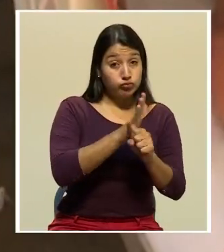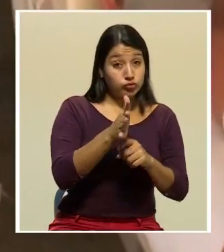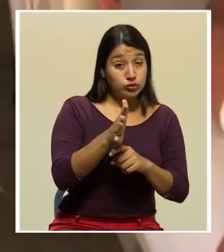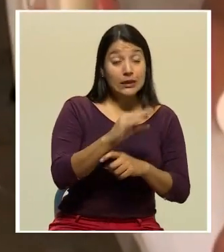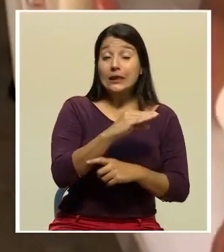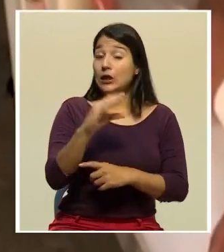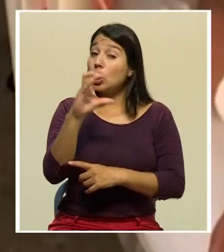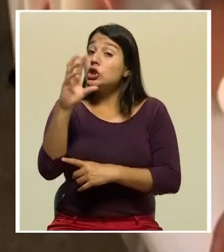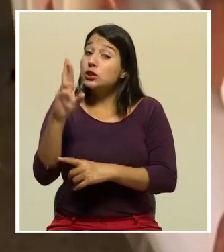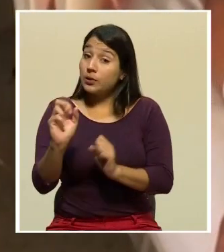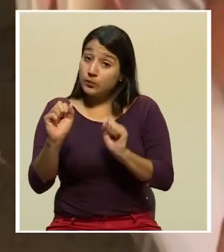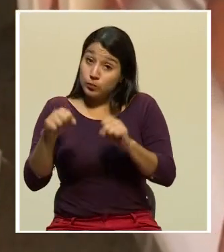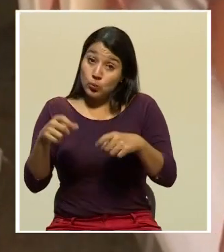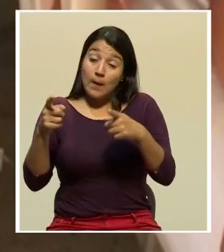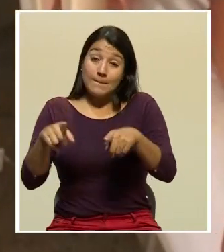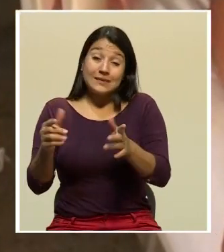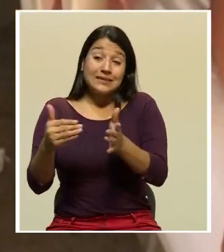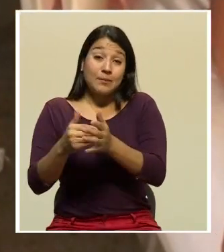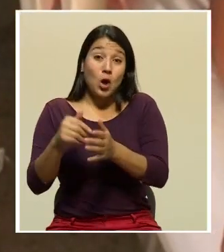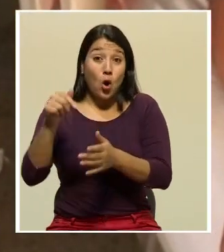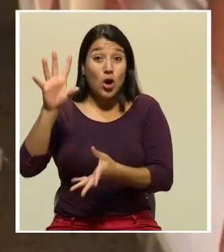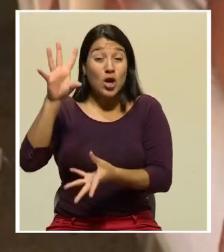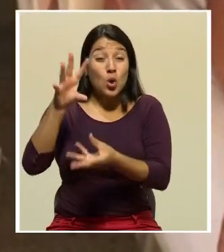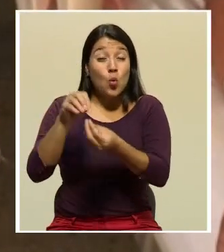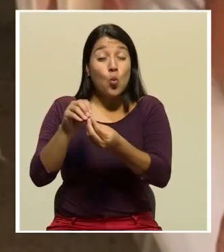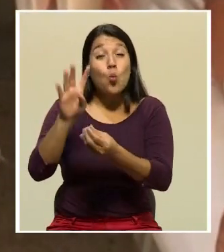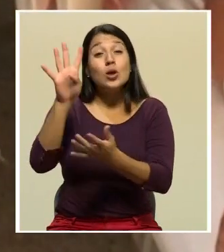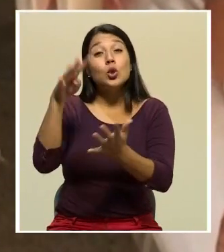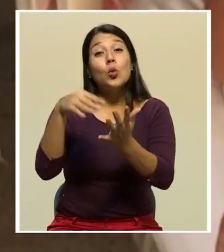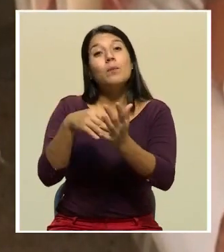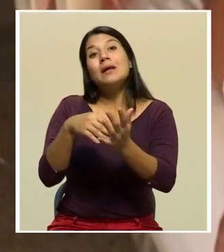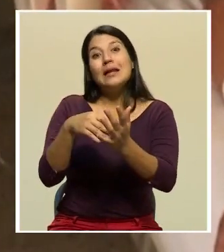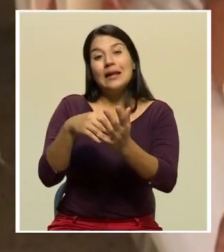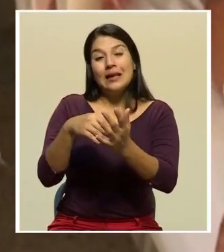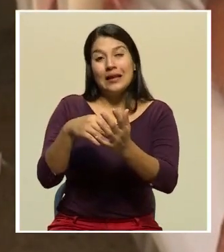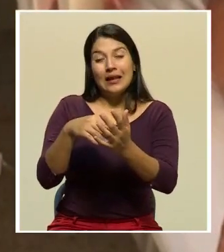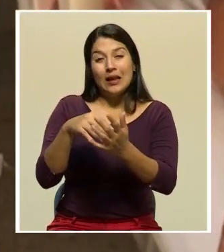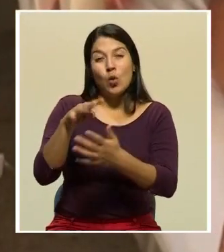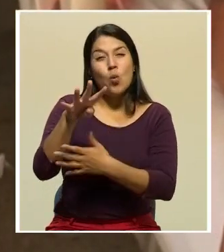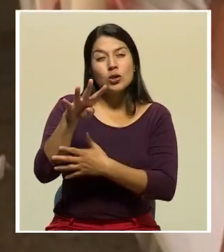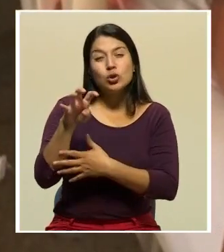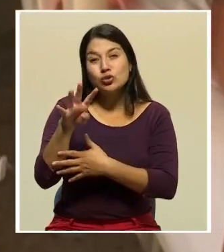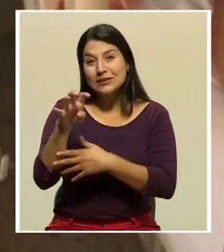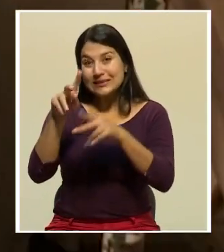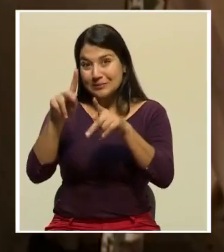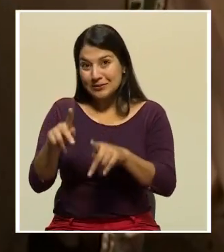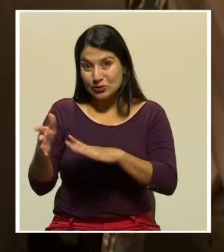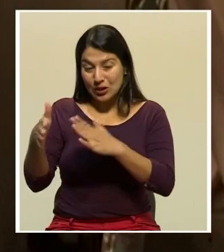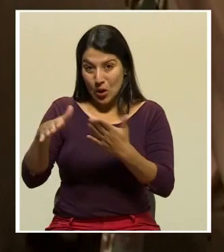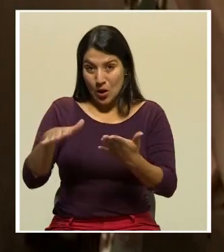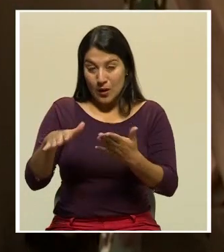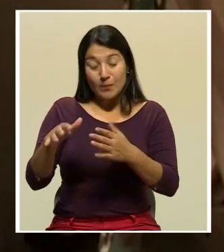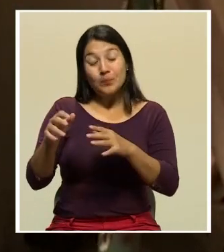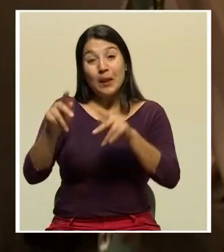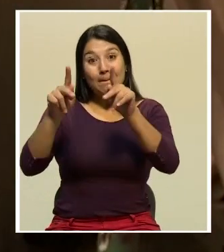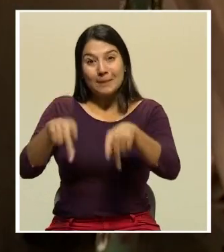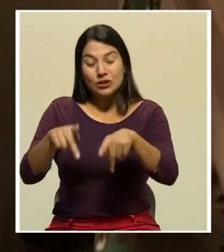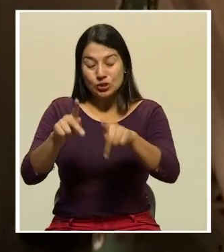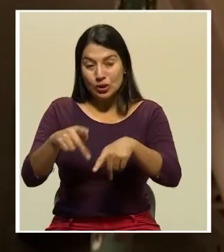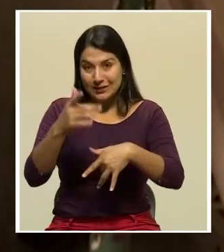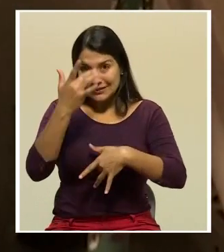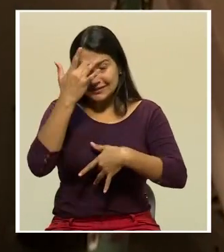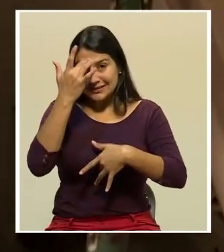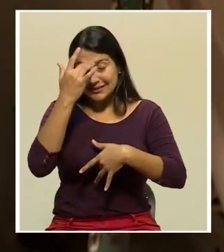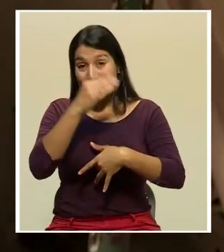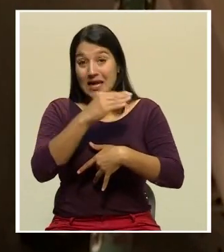registró 4.023 casos confirmados de COVID-19. A su vez, ha contabilizado 17 personas fallecidas y un aumento importante durante la